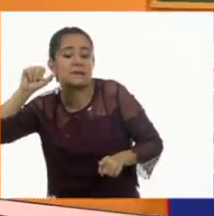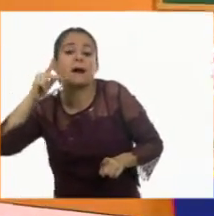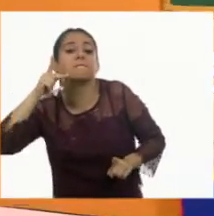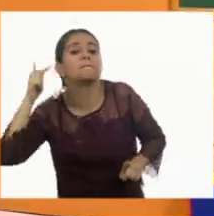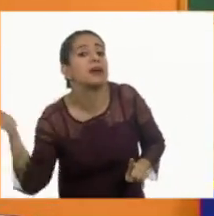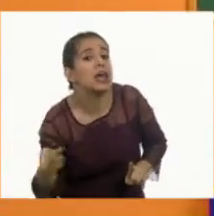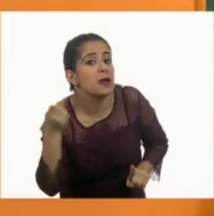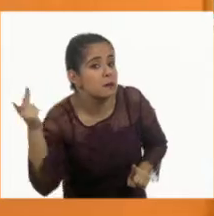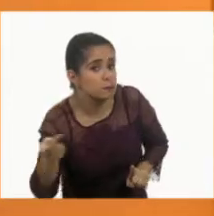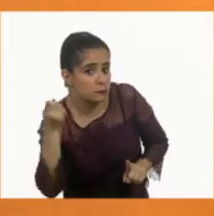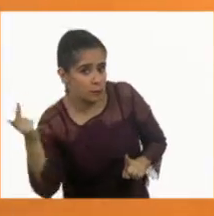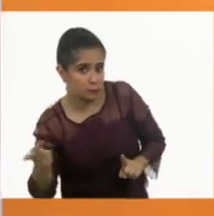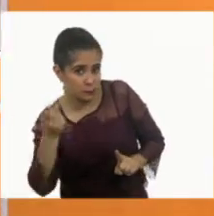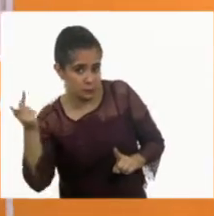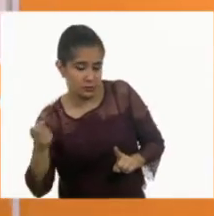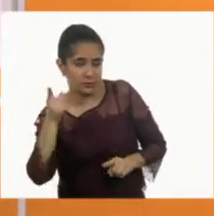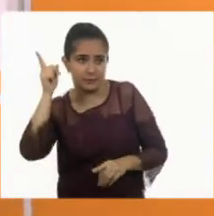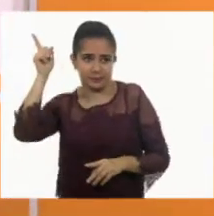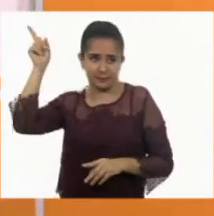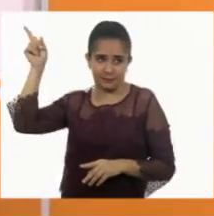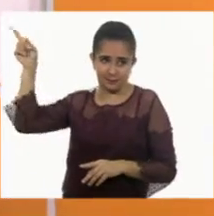¿verdad? Así es.